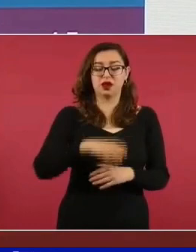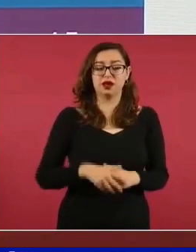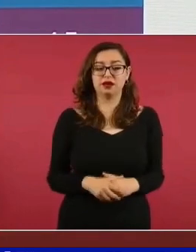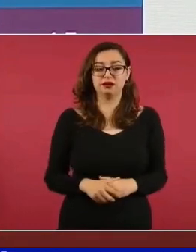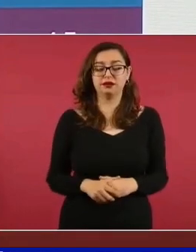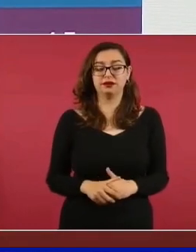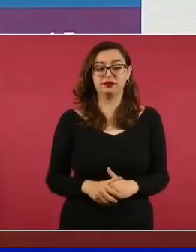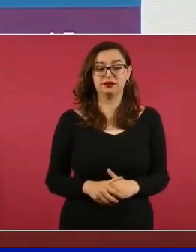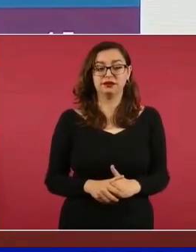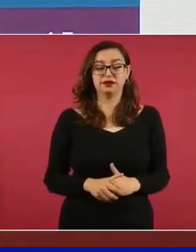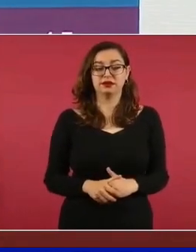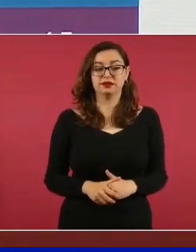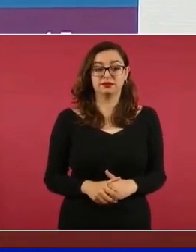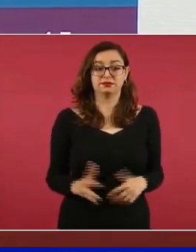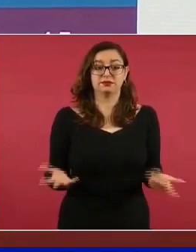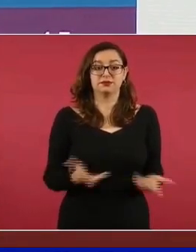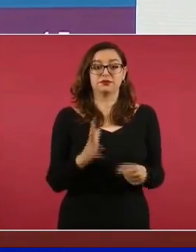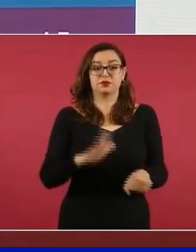Y eso